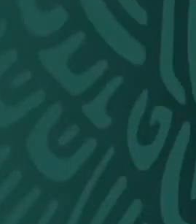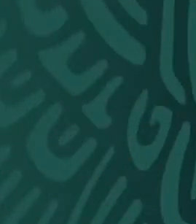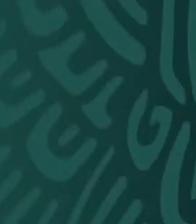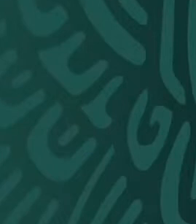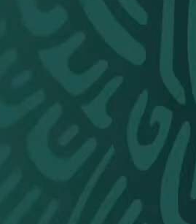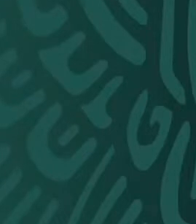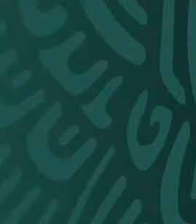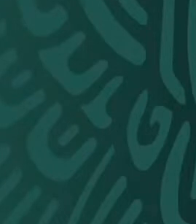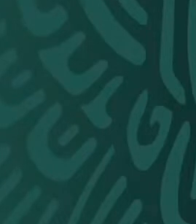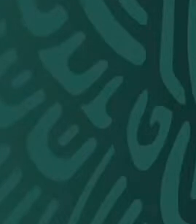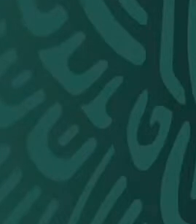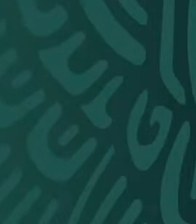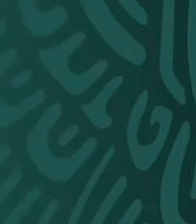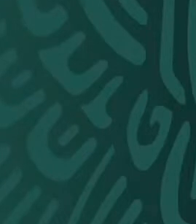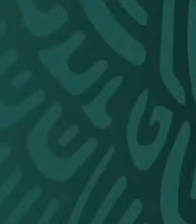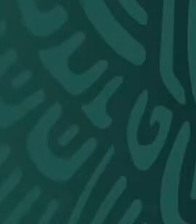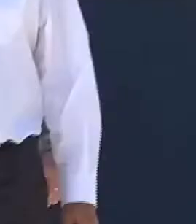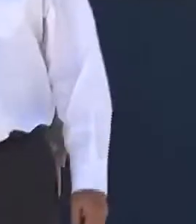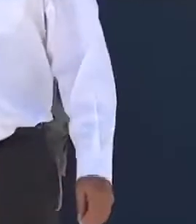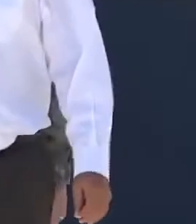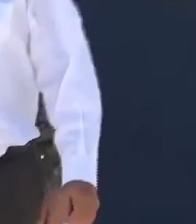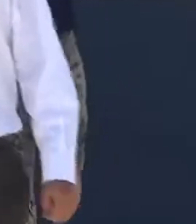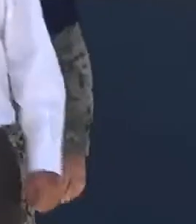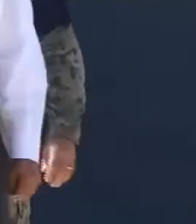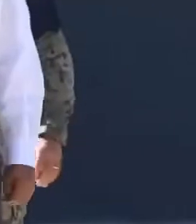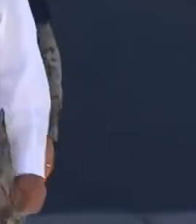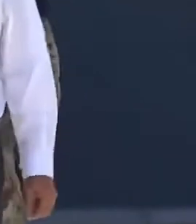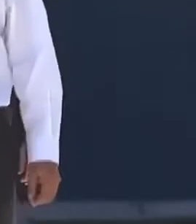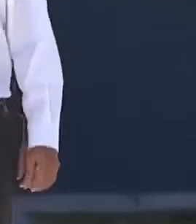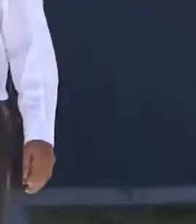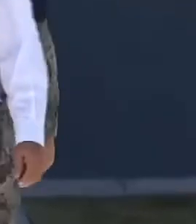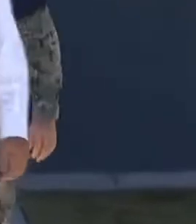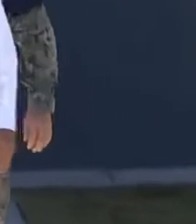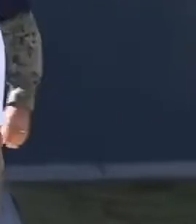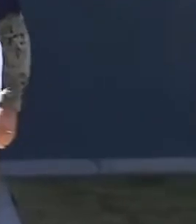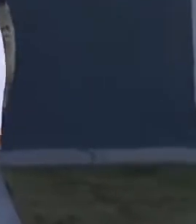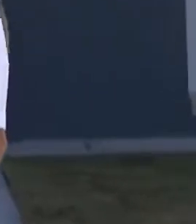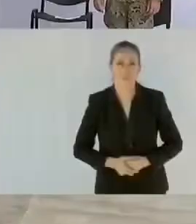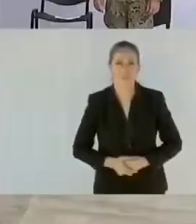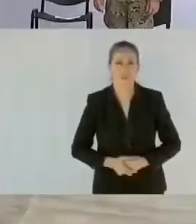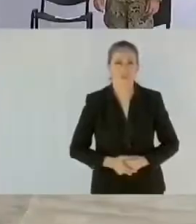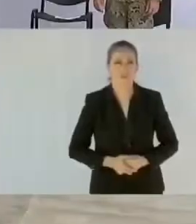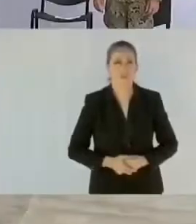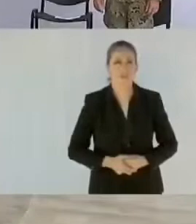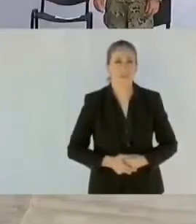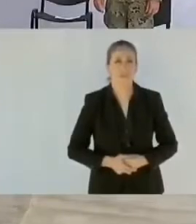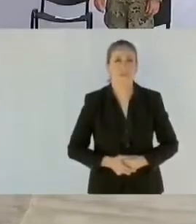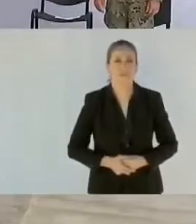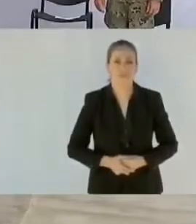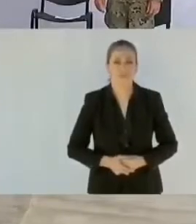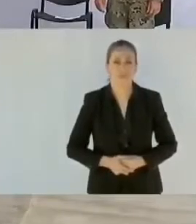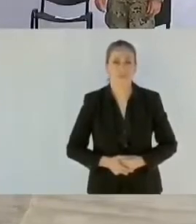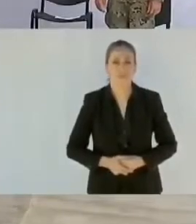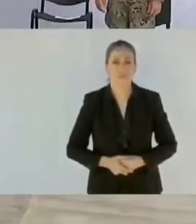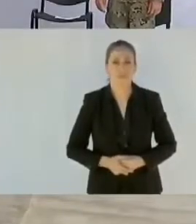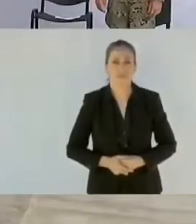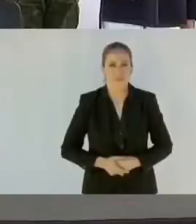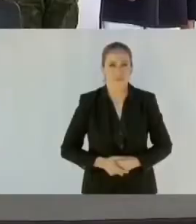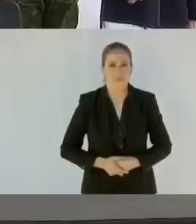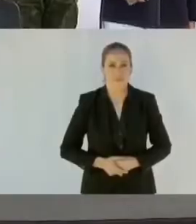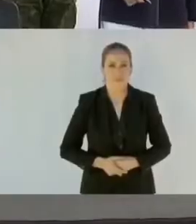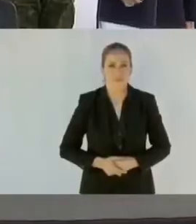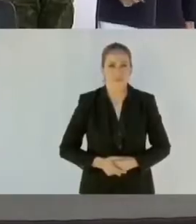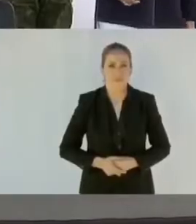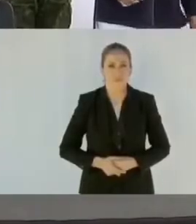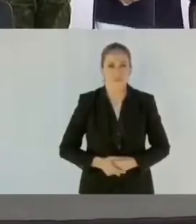Del 22 al 24 de enero, el presidente López Obrador recorrió los estados de Nuevo León y San Luis Potosí para inaugurar instalaciones